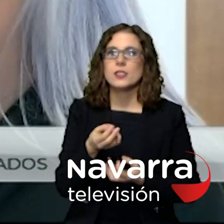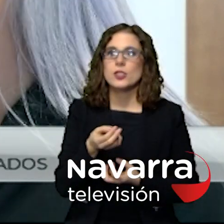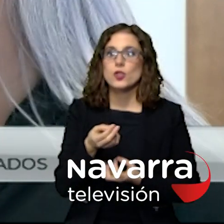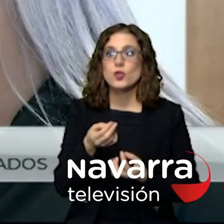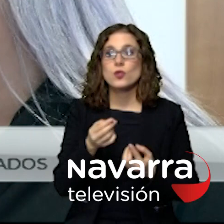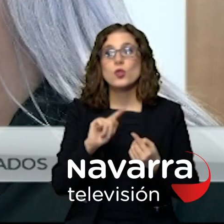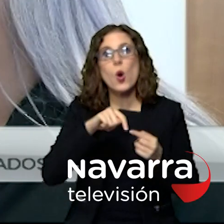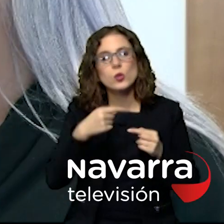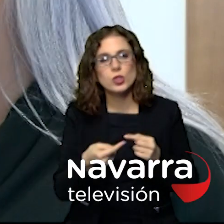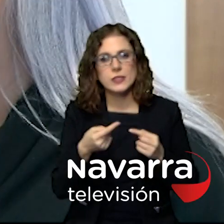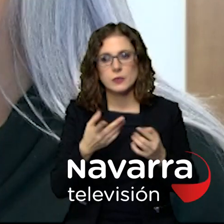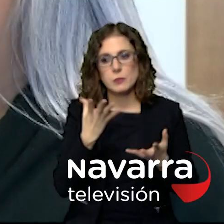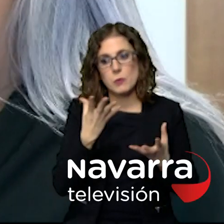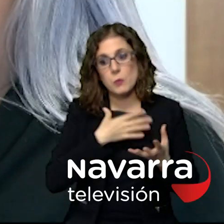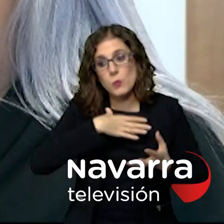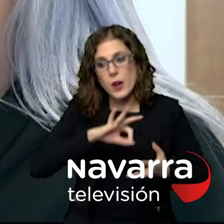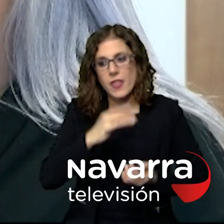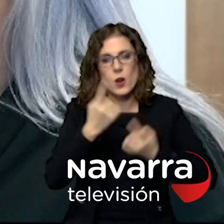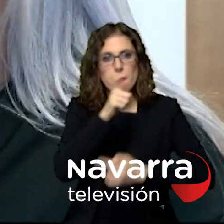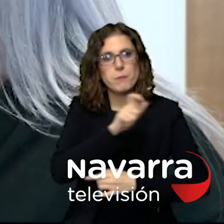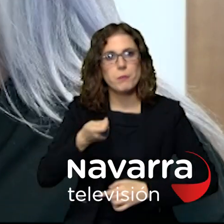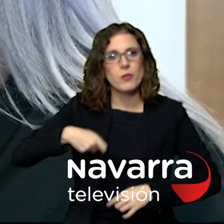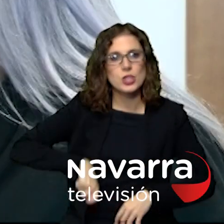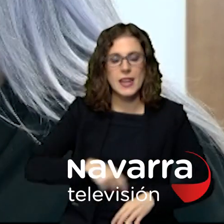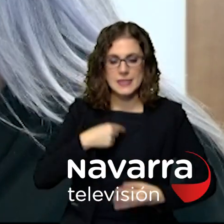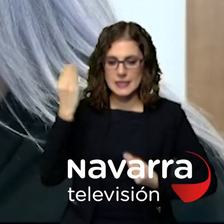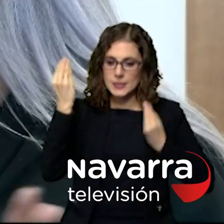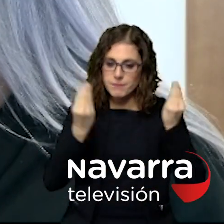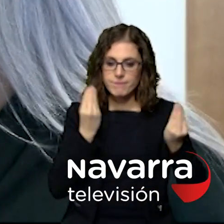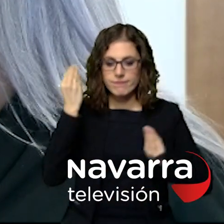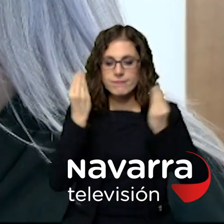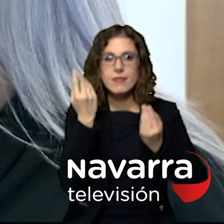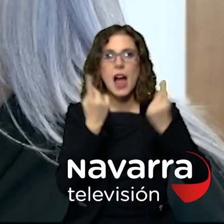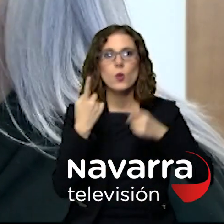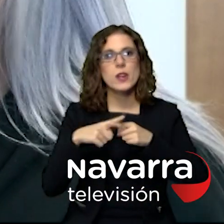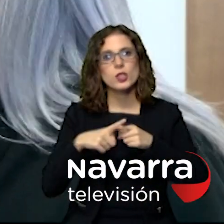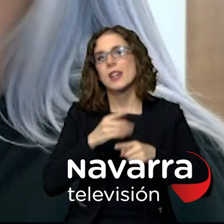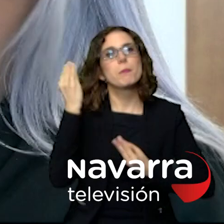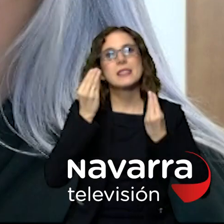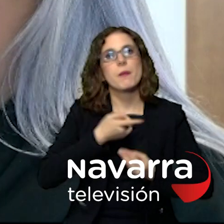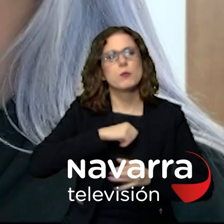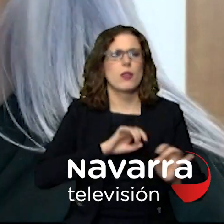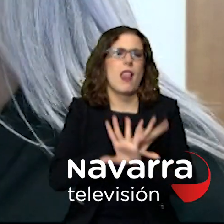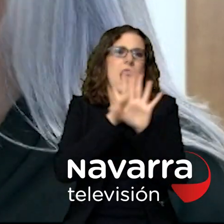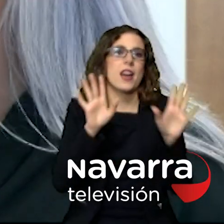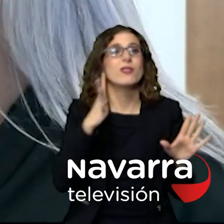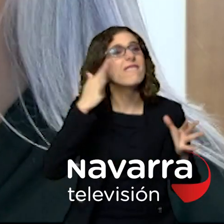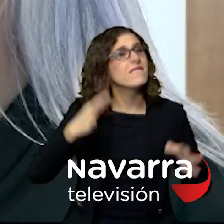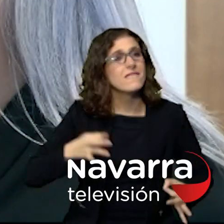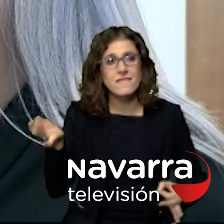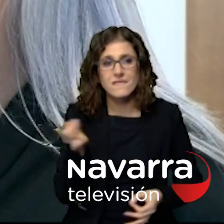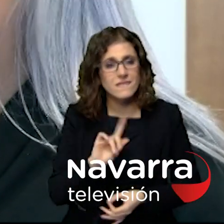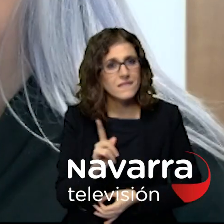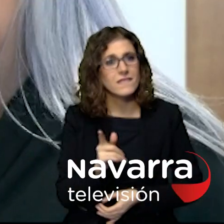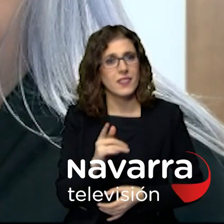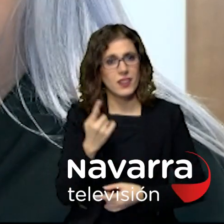replantearnos plantearnos a las profesionales cuestiones que pensábamos que las teníamos muy claras, y luego ha resultado que no, que hemos tenido que dar